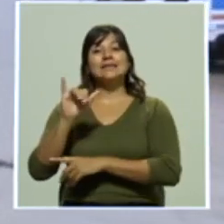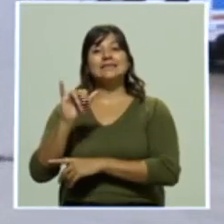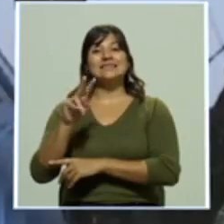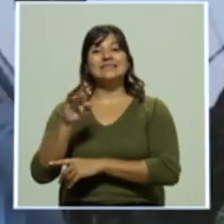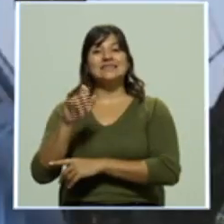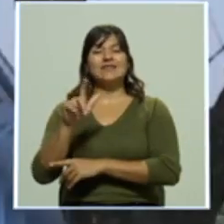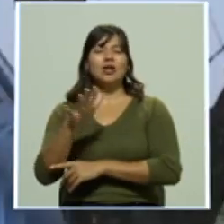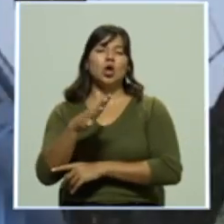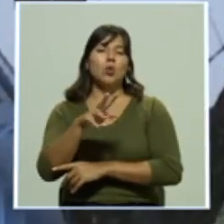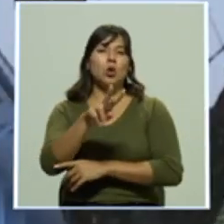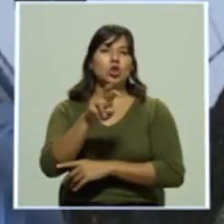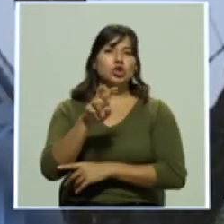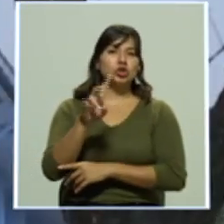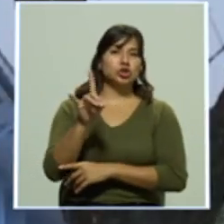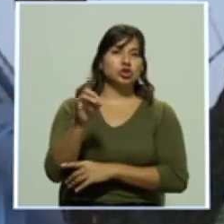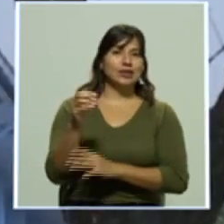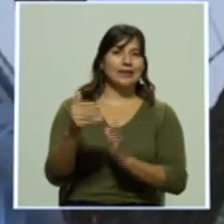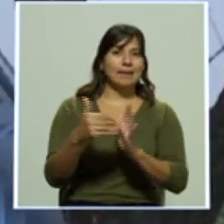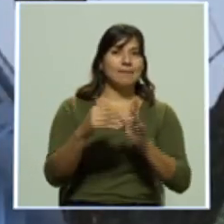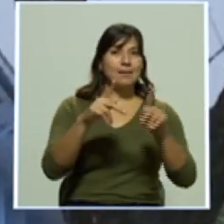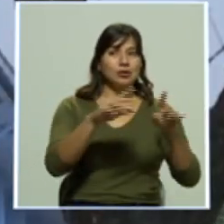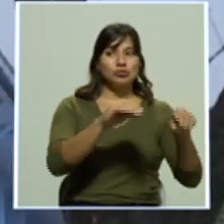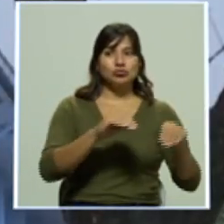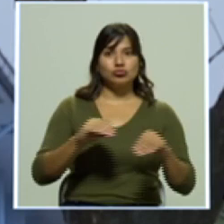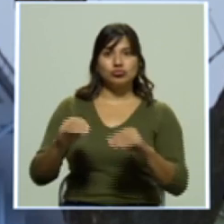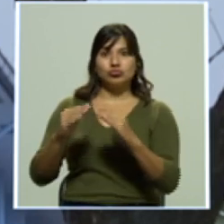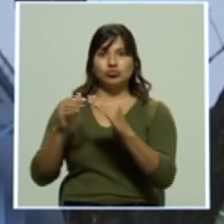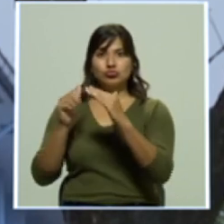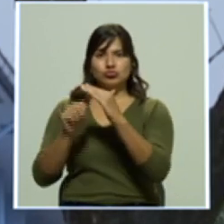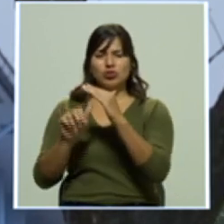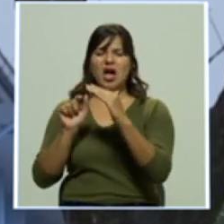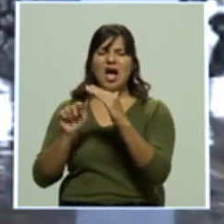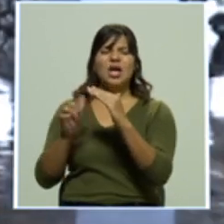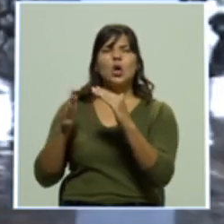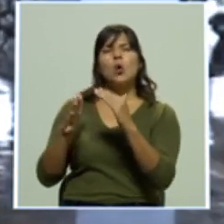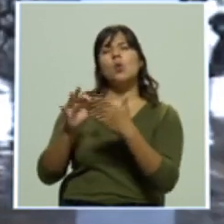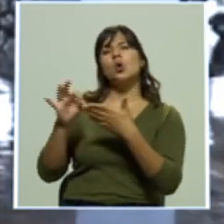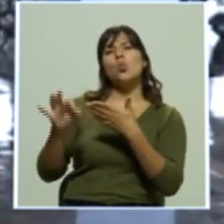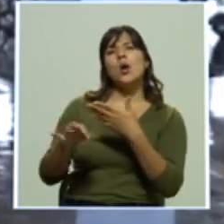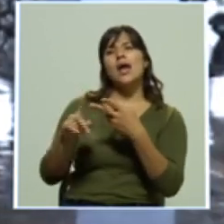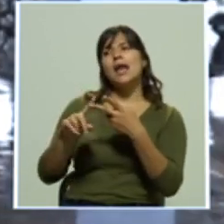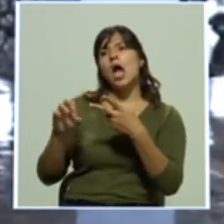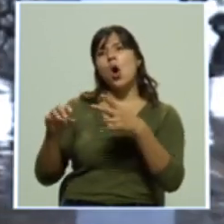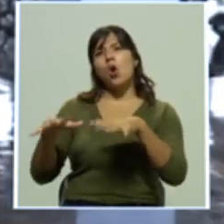se refugiaron en centros de evacuación, como escuelas y gimnasios.